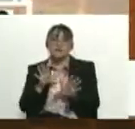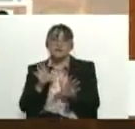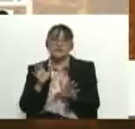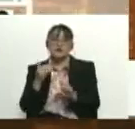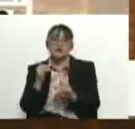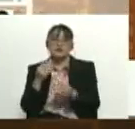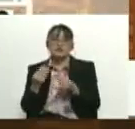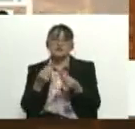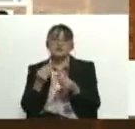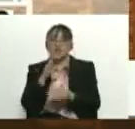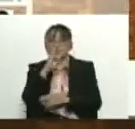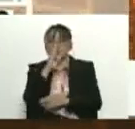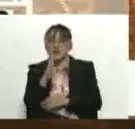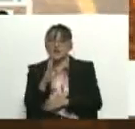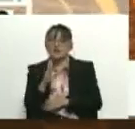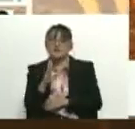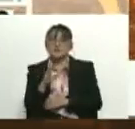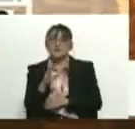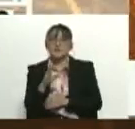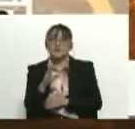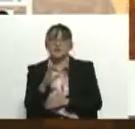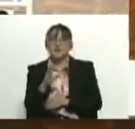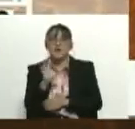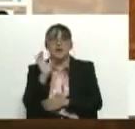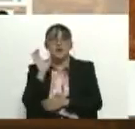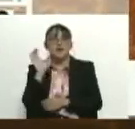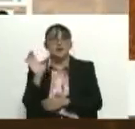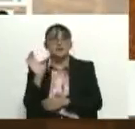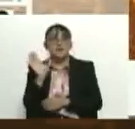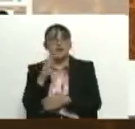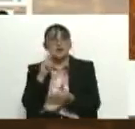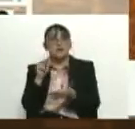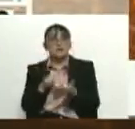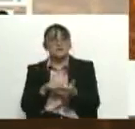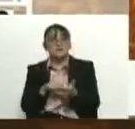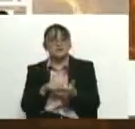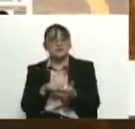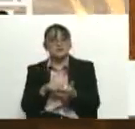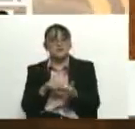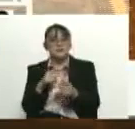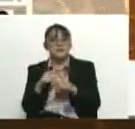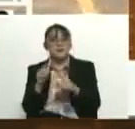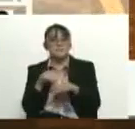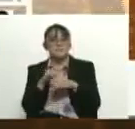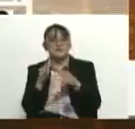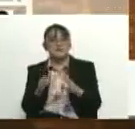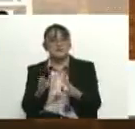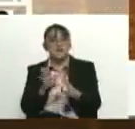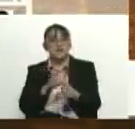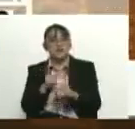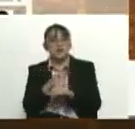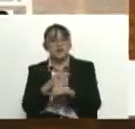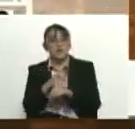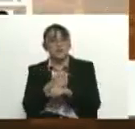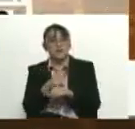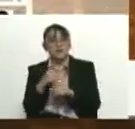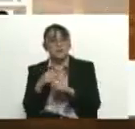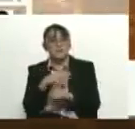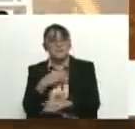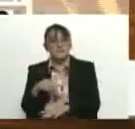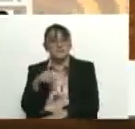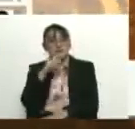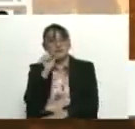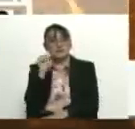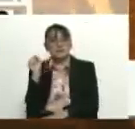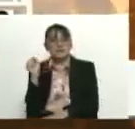ahí lo está haciendo directamente el estado Nacional los ministerios del gobierno bolivariano del presidente Nicolás